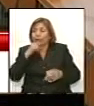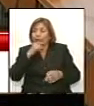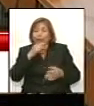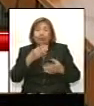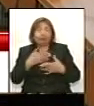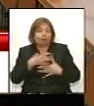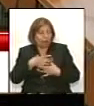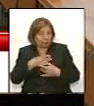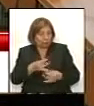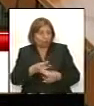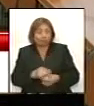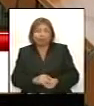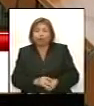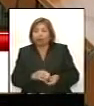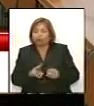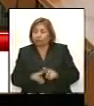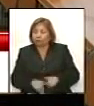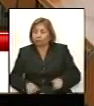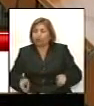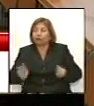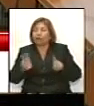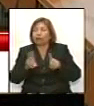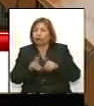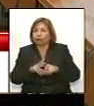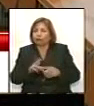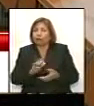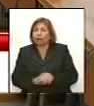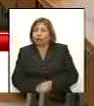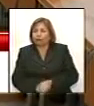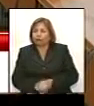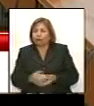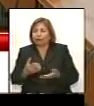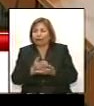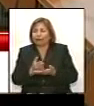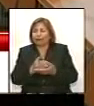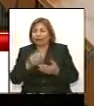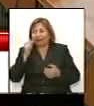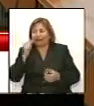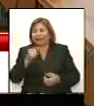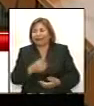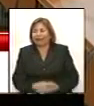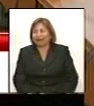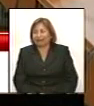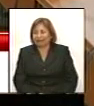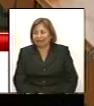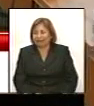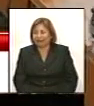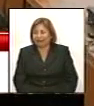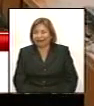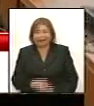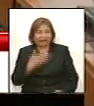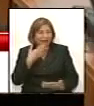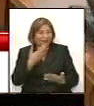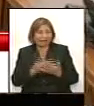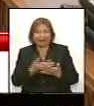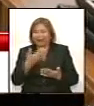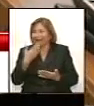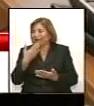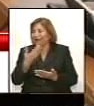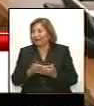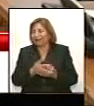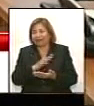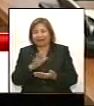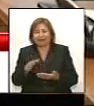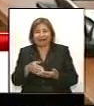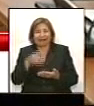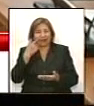muy interesante y valioso para mis colegas integrantes de dicho espacio. Entonces les agradezco a todas